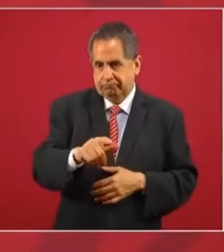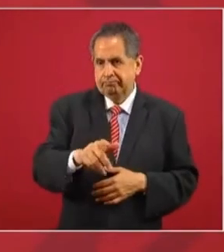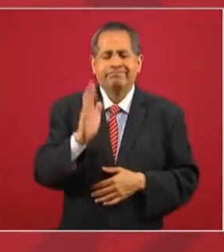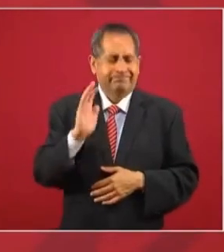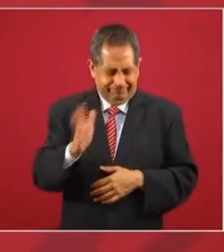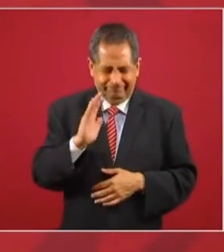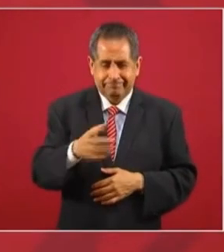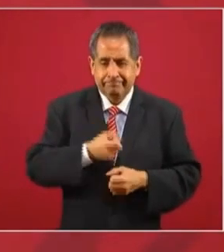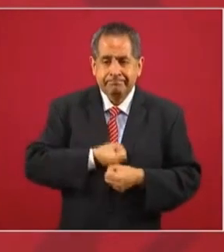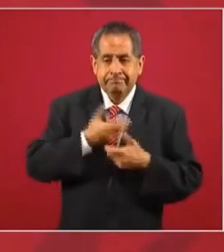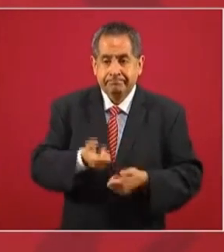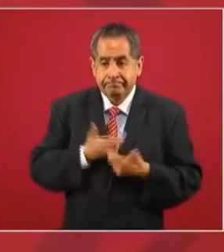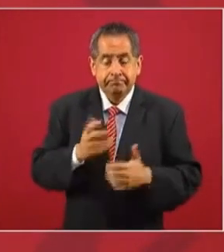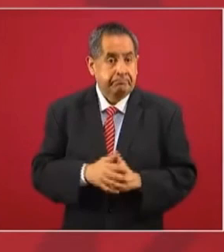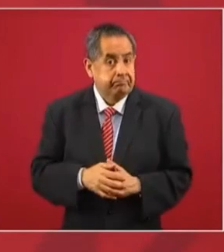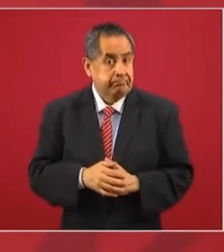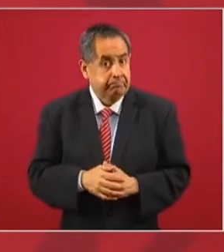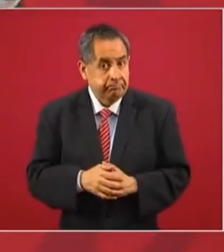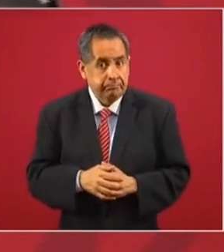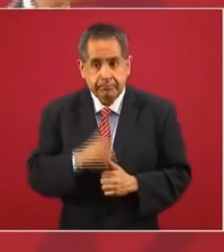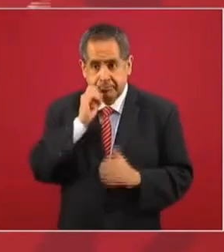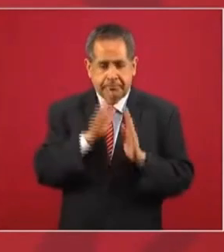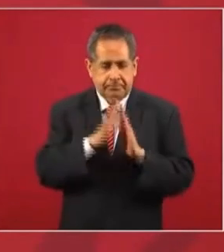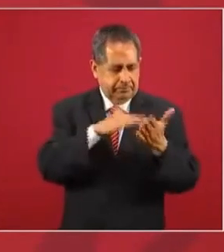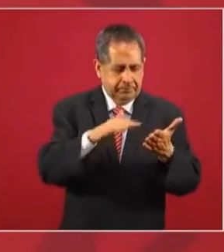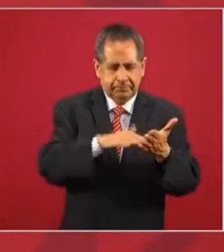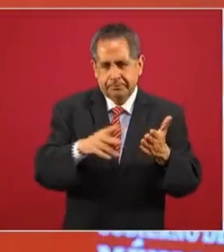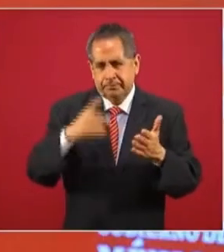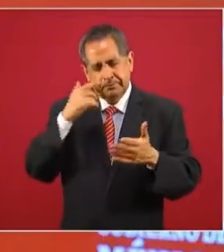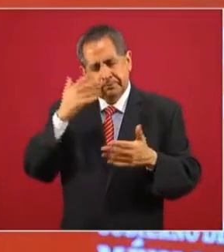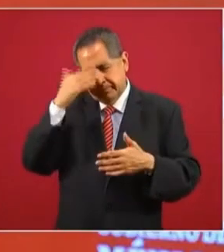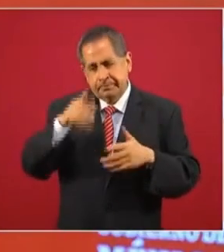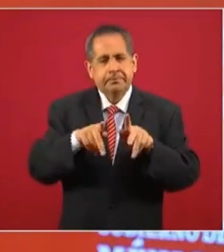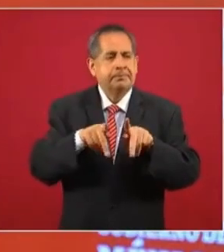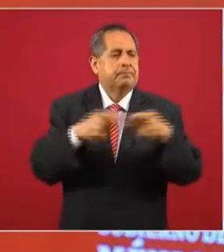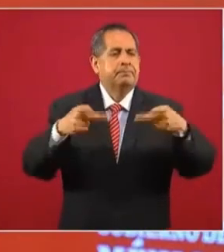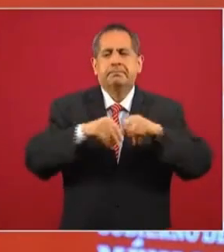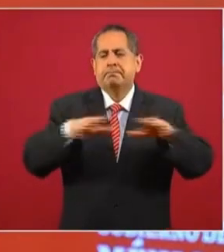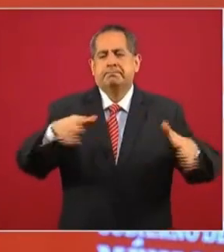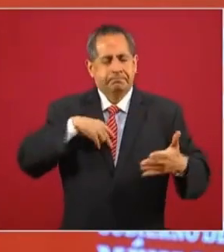Entonces leí también, porque me entero por los medios,